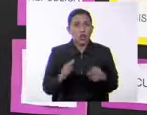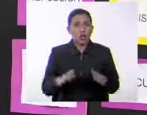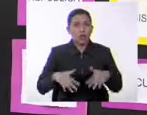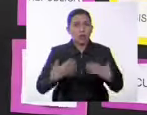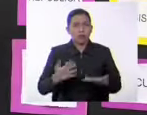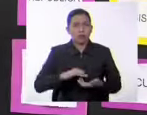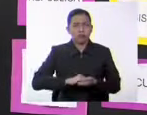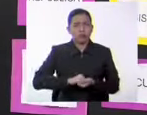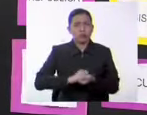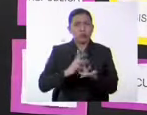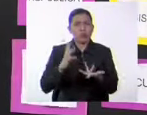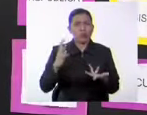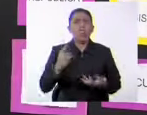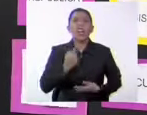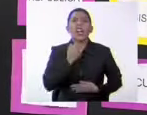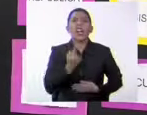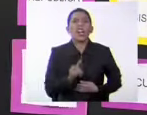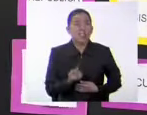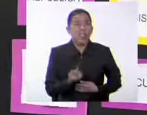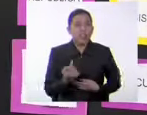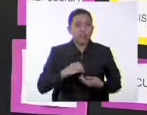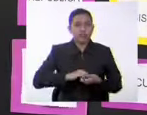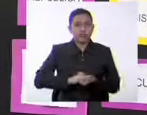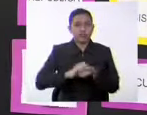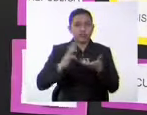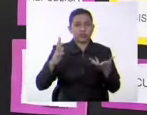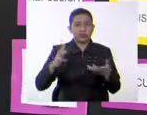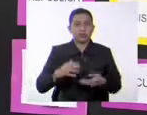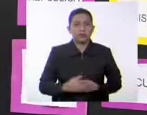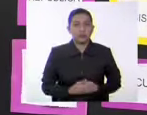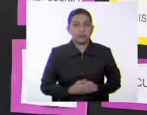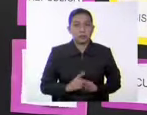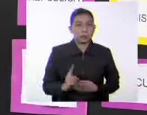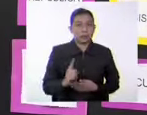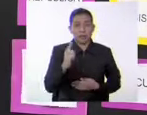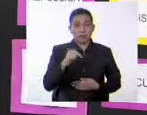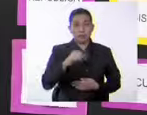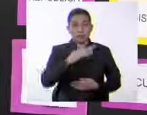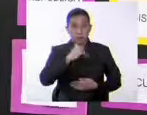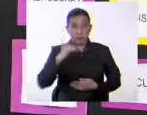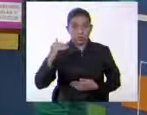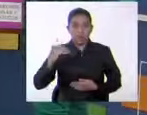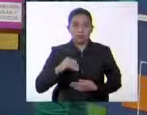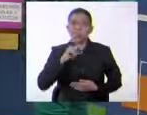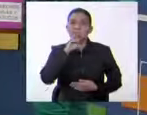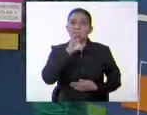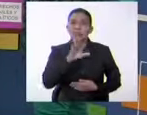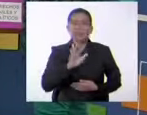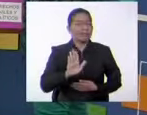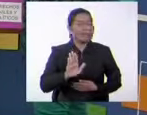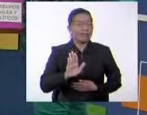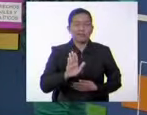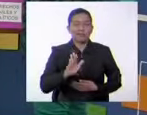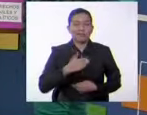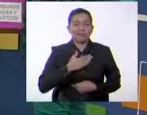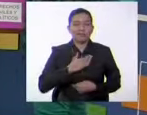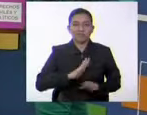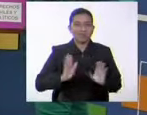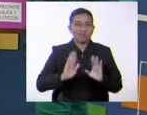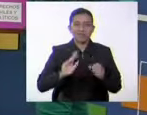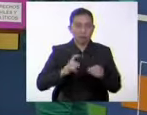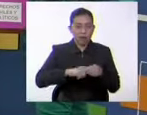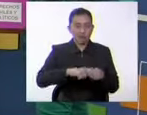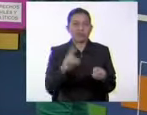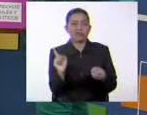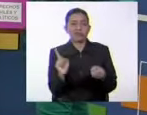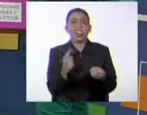desintegrarse o quién fue el que lo hizo? Pues vamos a mencionar que el primer país en decir, no, ya no sigo con esta